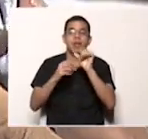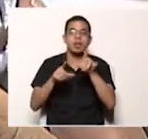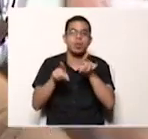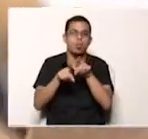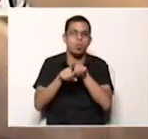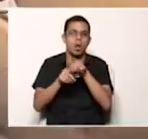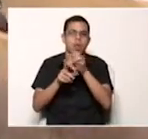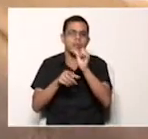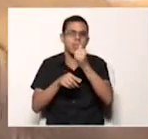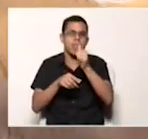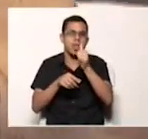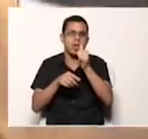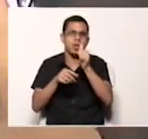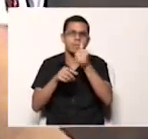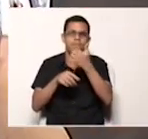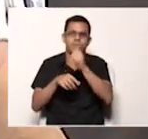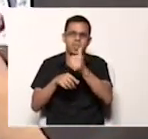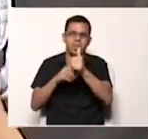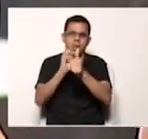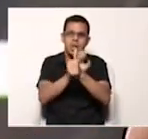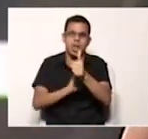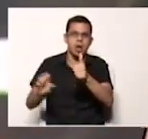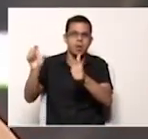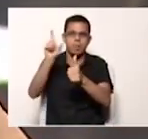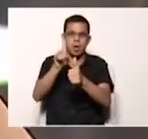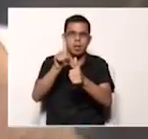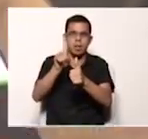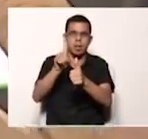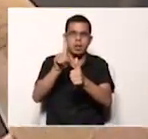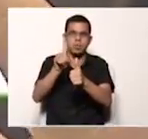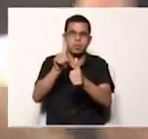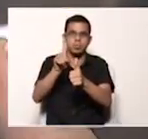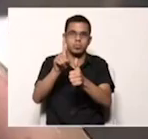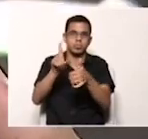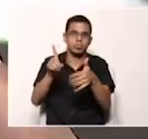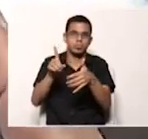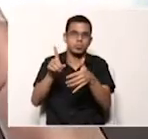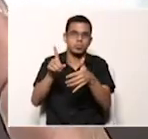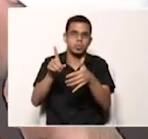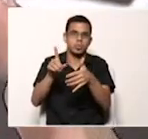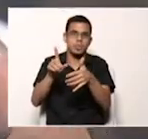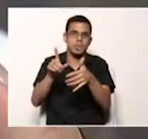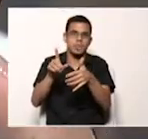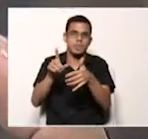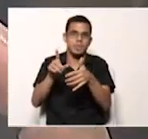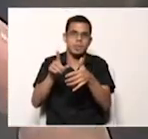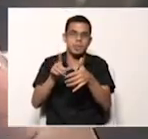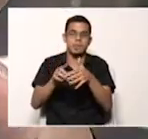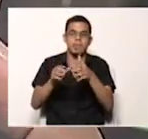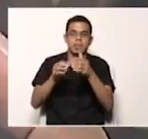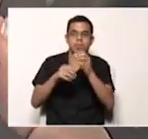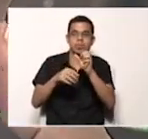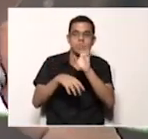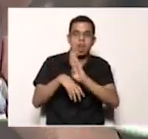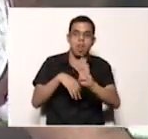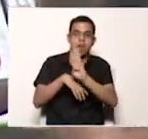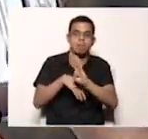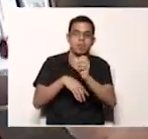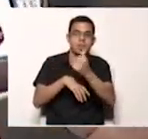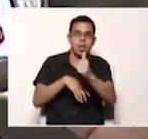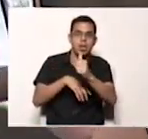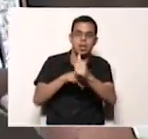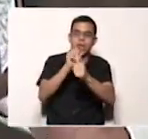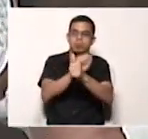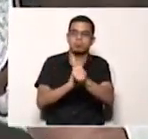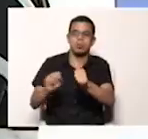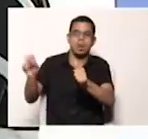si se lee desde el superior al inferior. Si es al contrario, es una base 10 elevada a la 2,